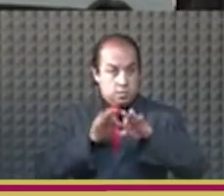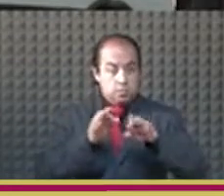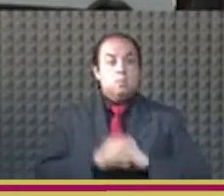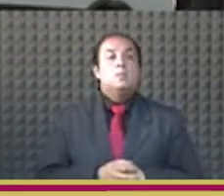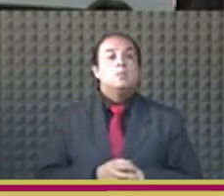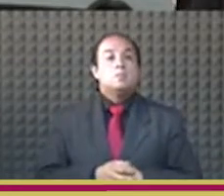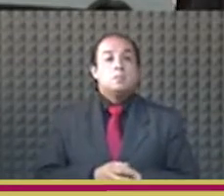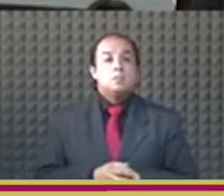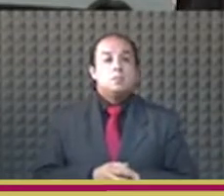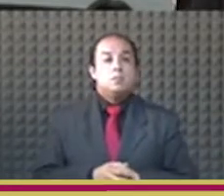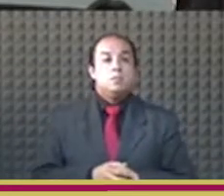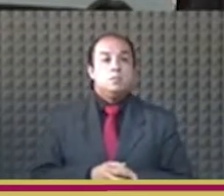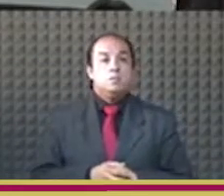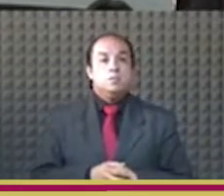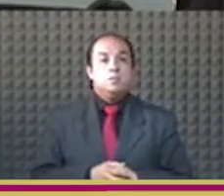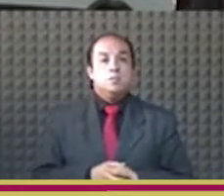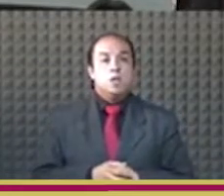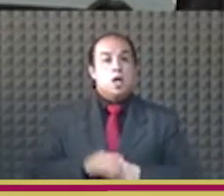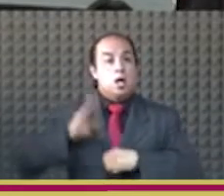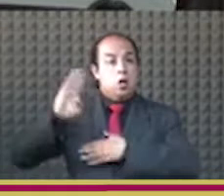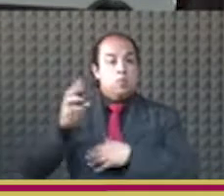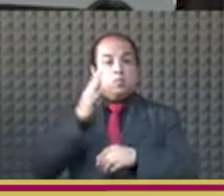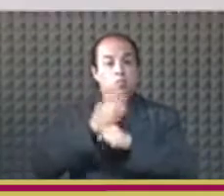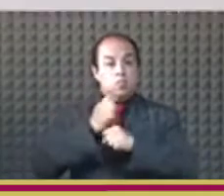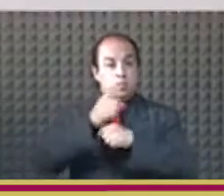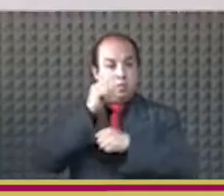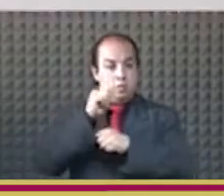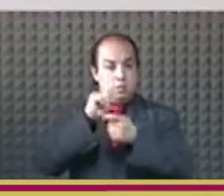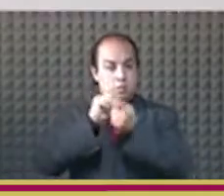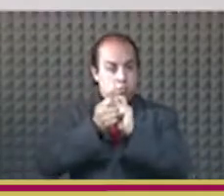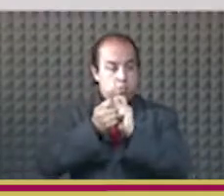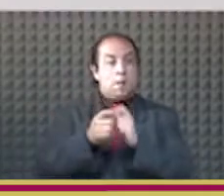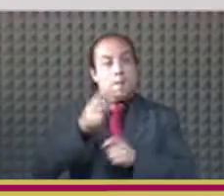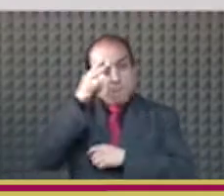y Previsión Social y con su compromiso con la Cuarta Transformación,